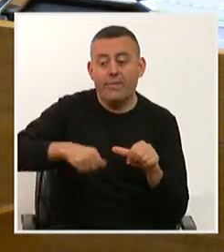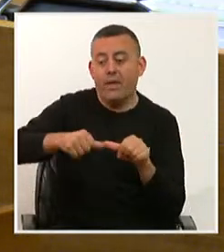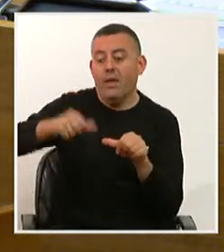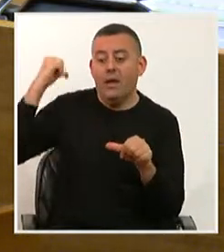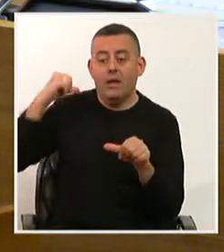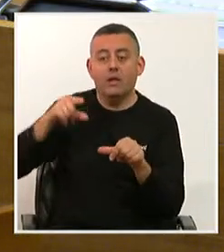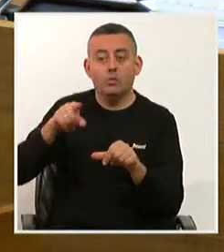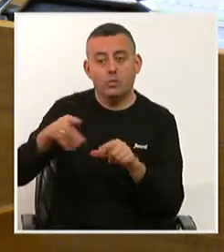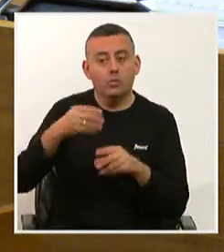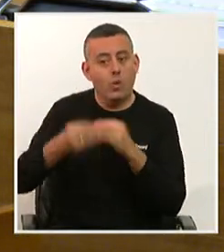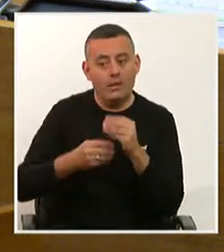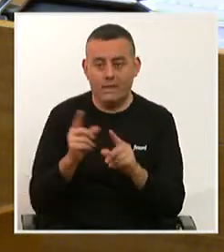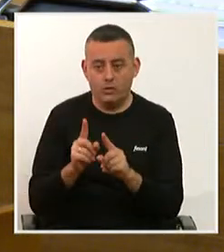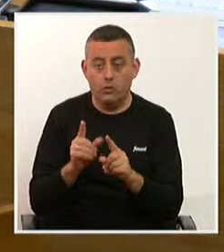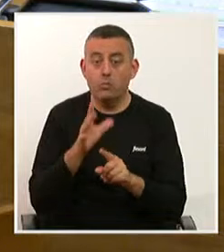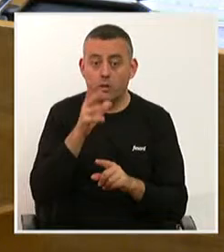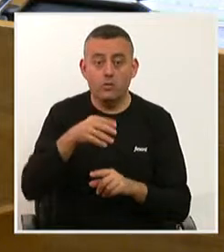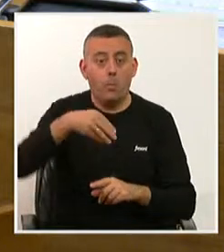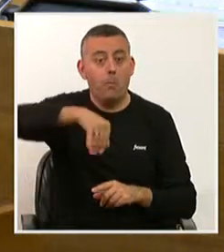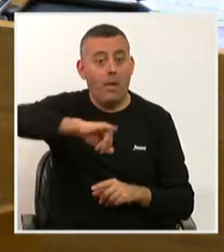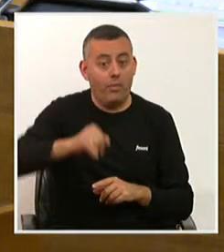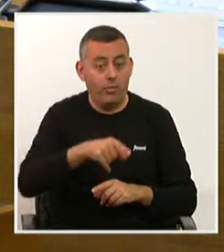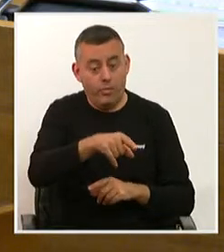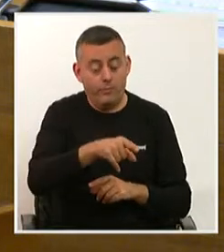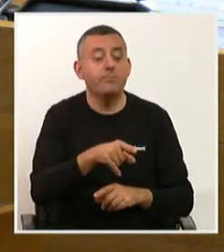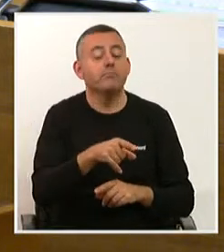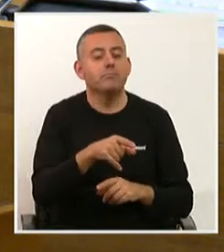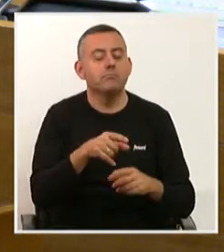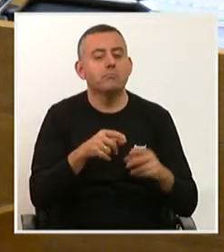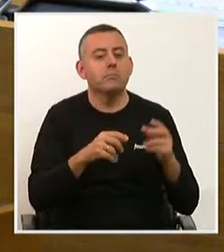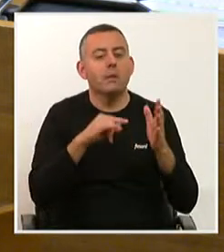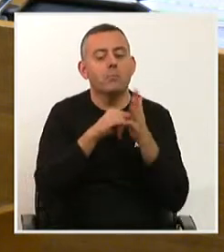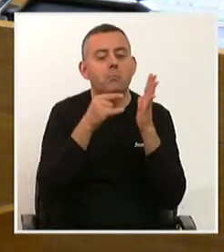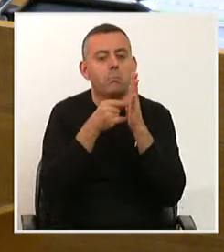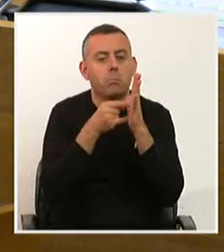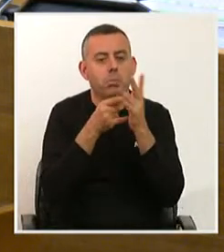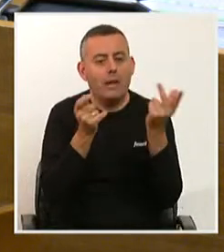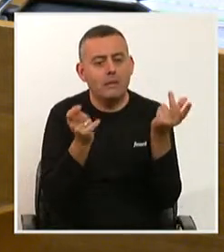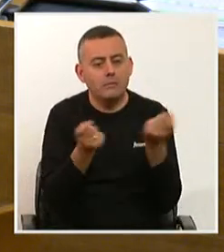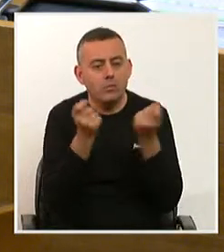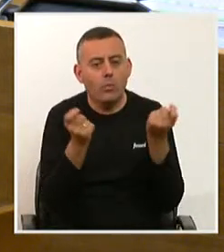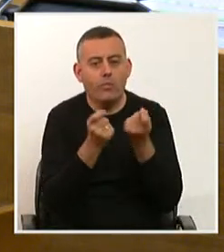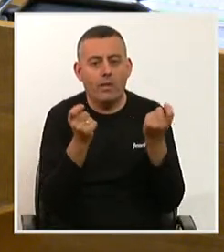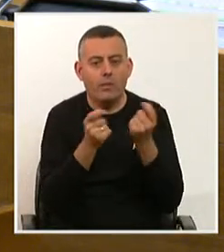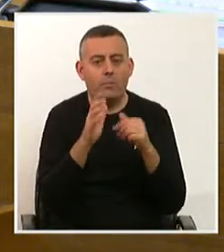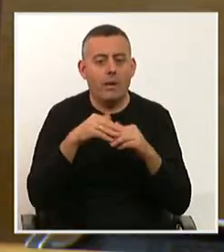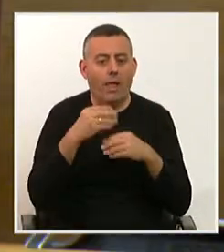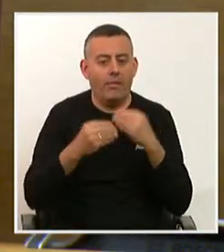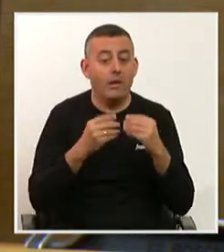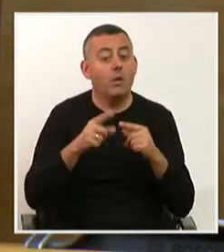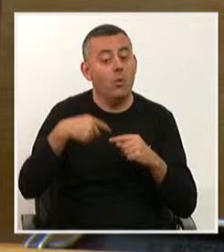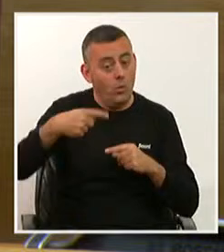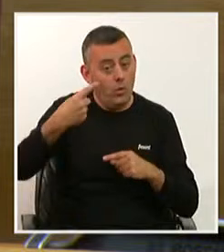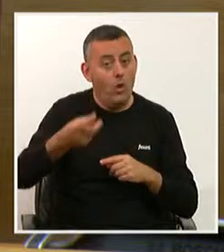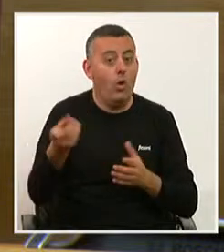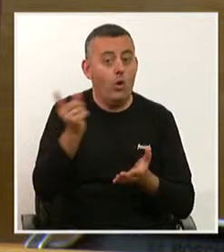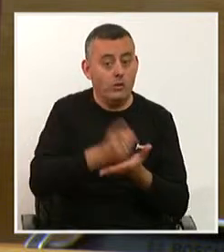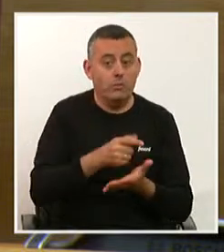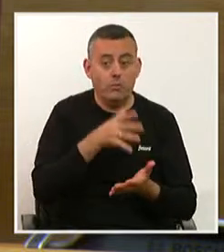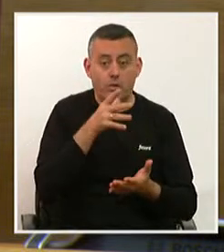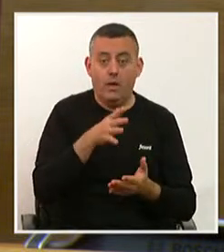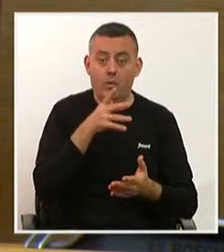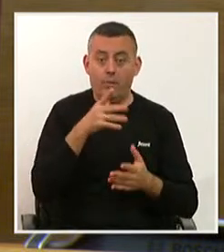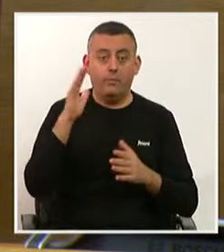plan y va a anunciar más pronto que tarde un plan y cómo va a hacerlo una consellería que ahora es una secretaría